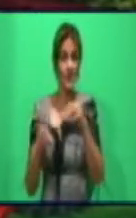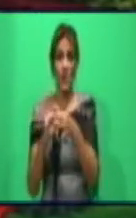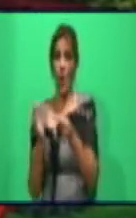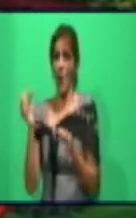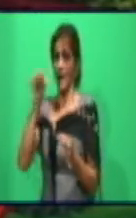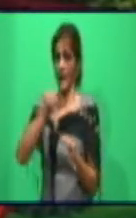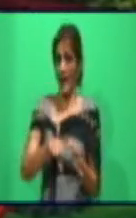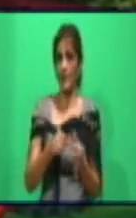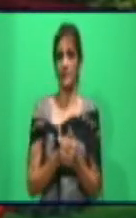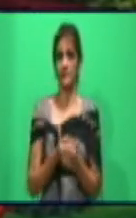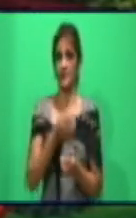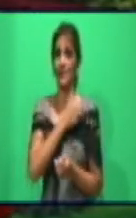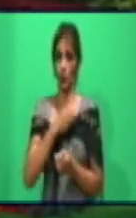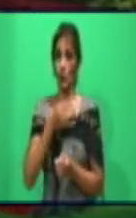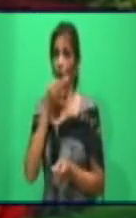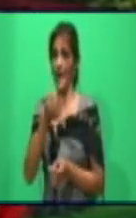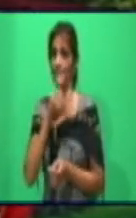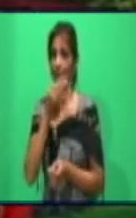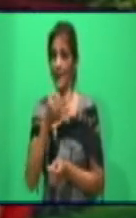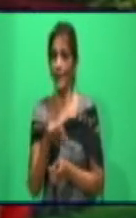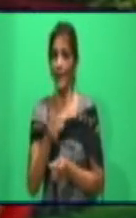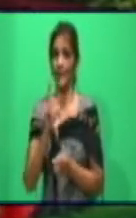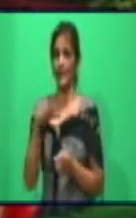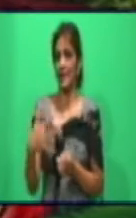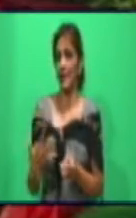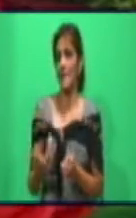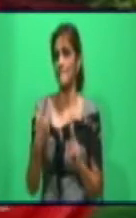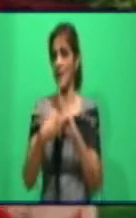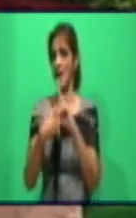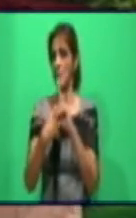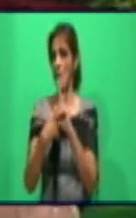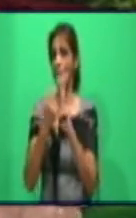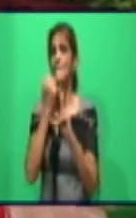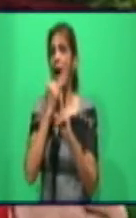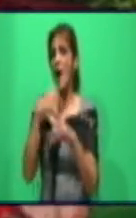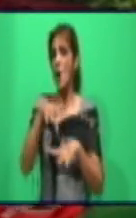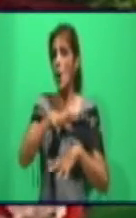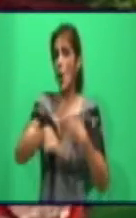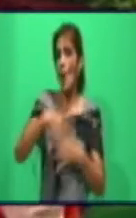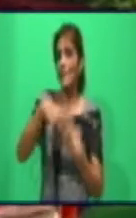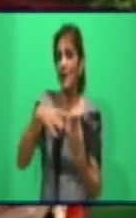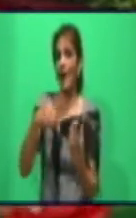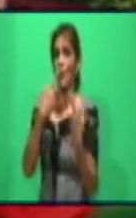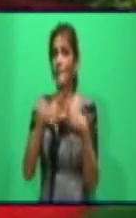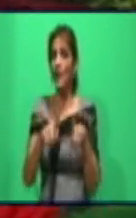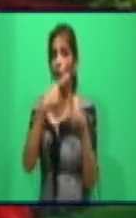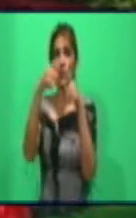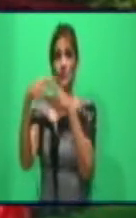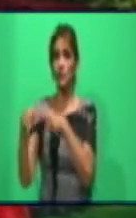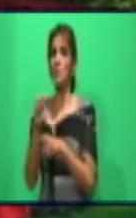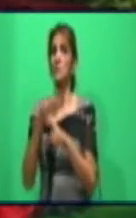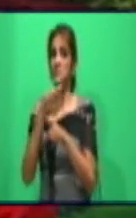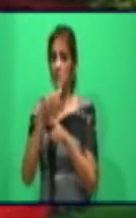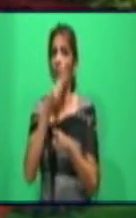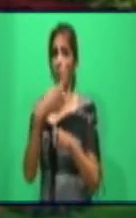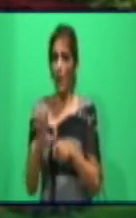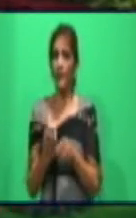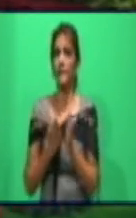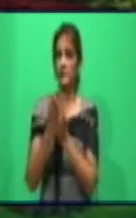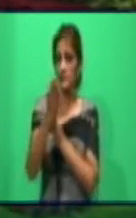otto nos acaba de explicar que vayamos el más complicado que el resto de los municipios sigue en incremento y que los que menos casos tenían